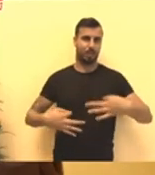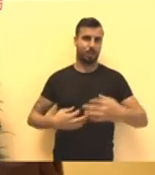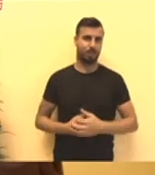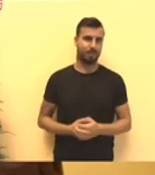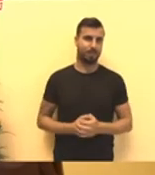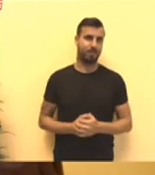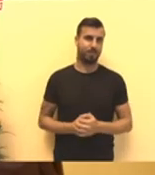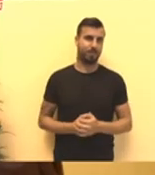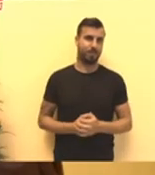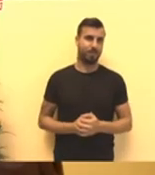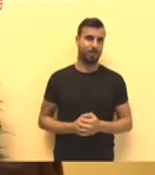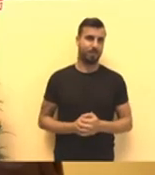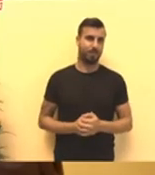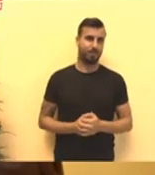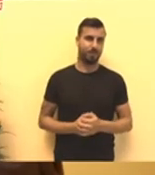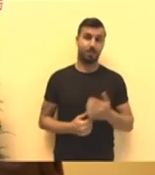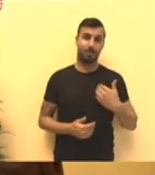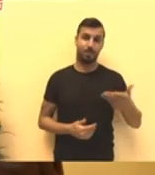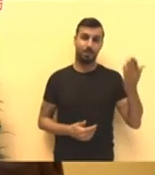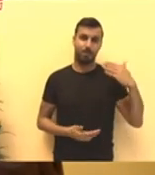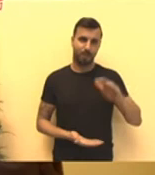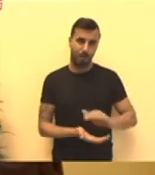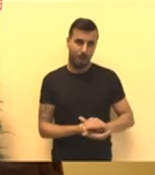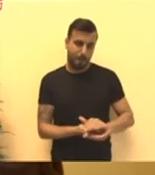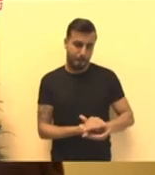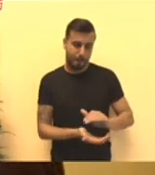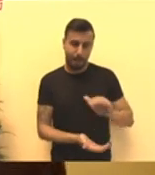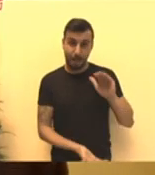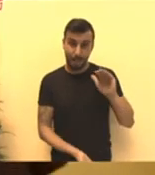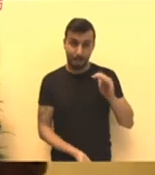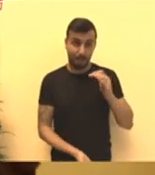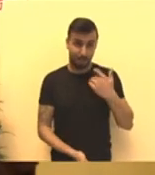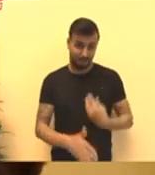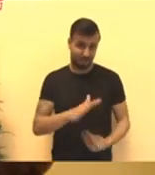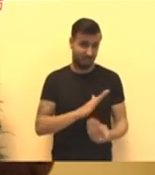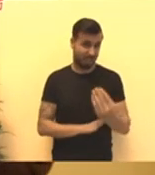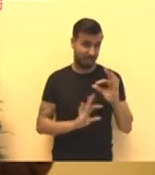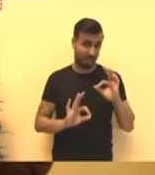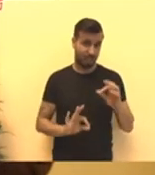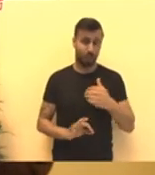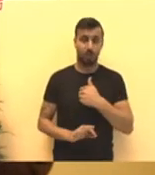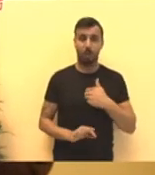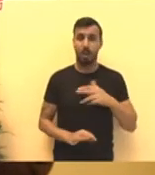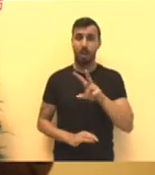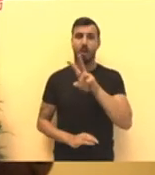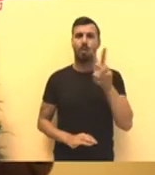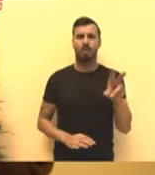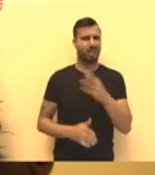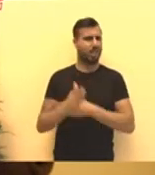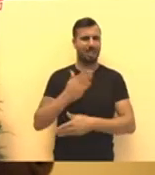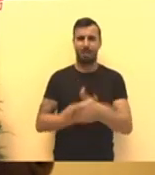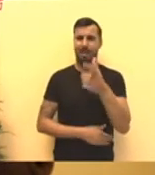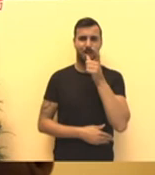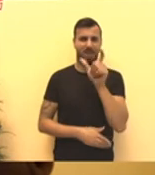Ustedes saben que yo cuando era pequeña, saben que todas las personas que tenemos algún tipo de diversidad funcional, yo nunca voy a hablar de